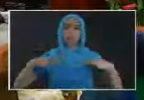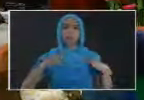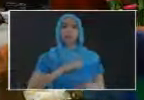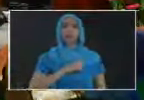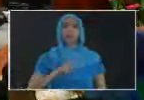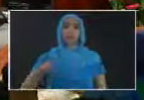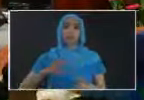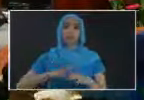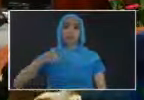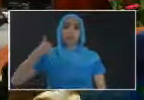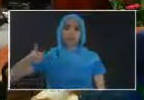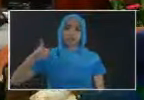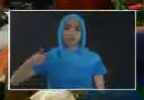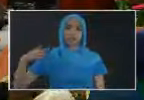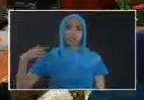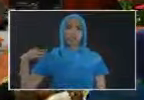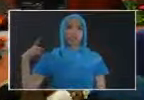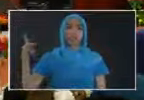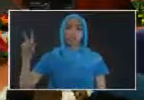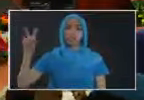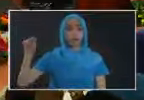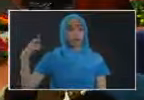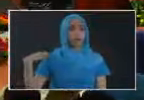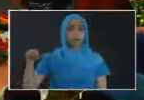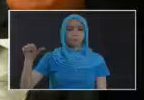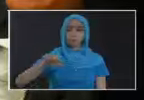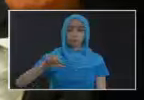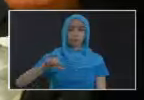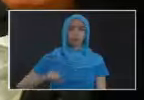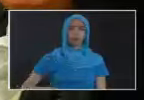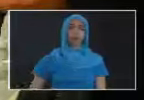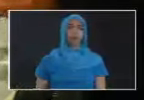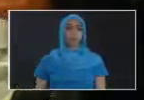son de bienestar y no de calamidad.